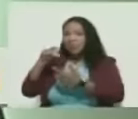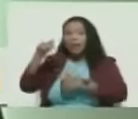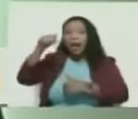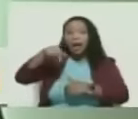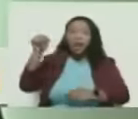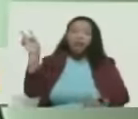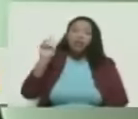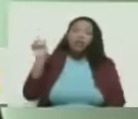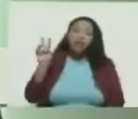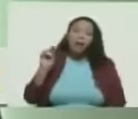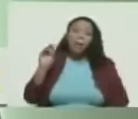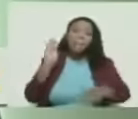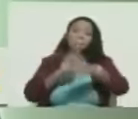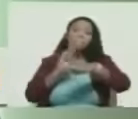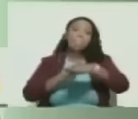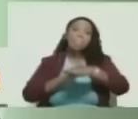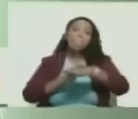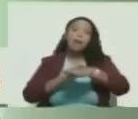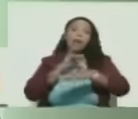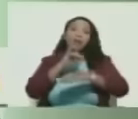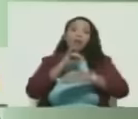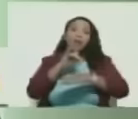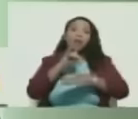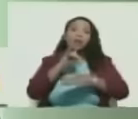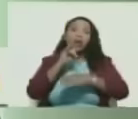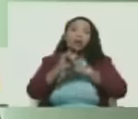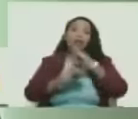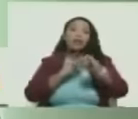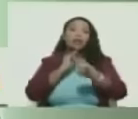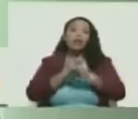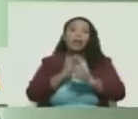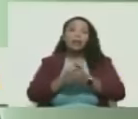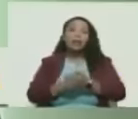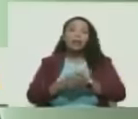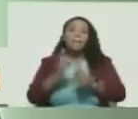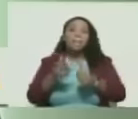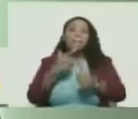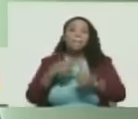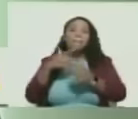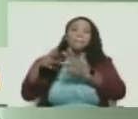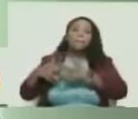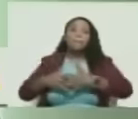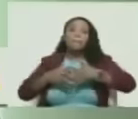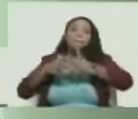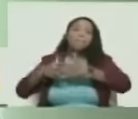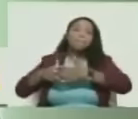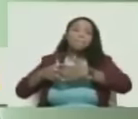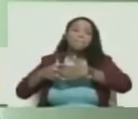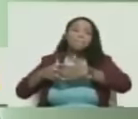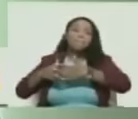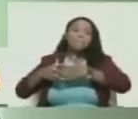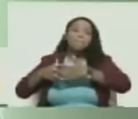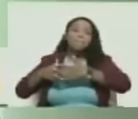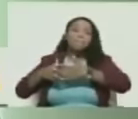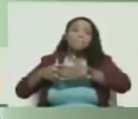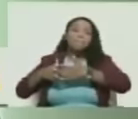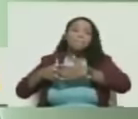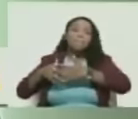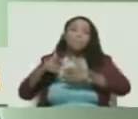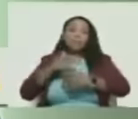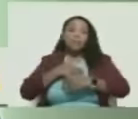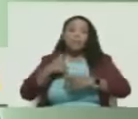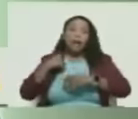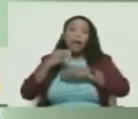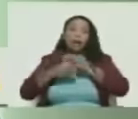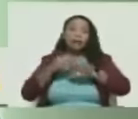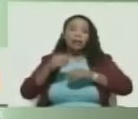han acusado medios de prensa internacionales, principalmente de Estados Unidos y del Reino Unido, de querer desestabilizar la región